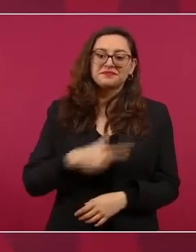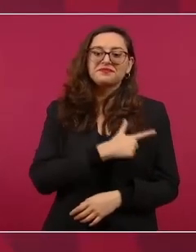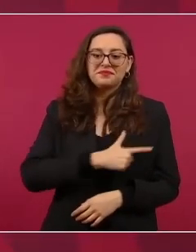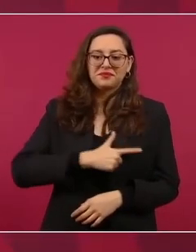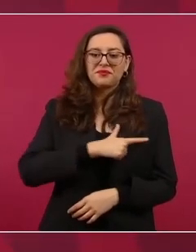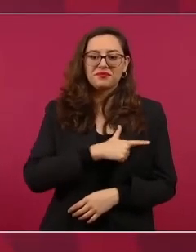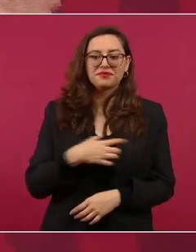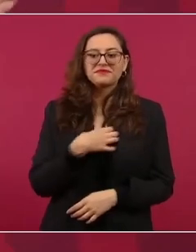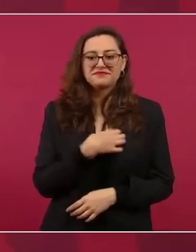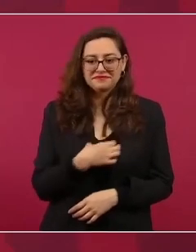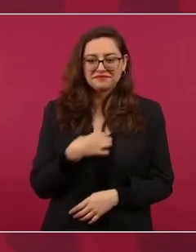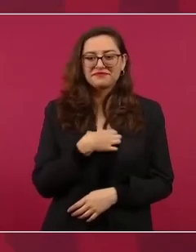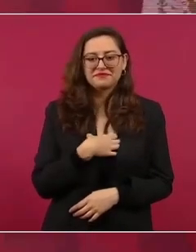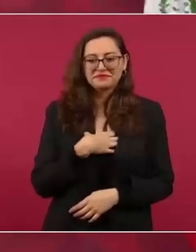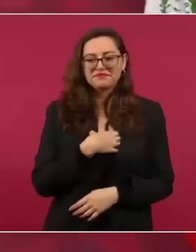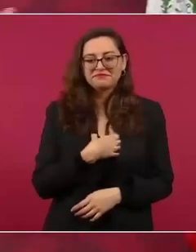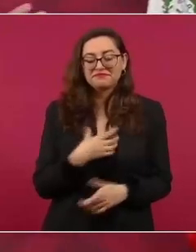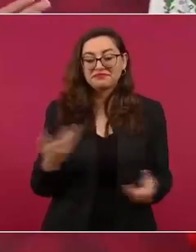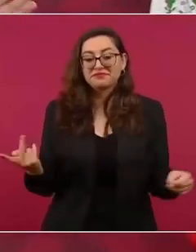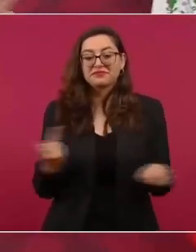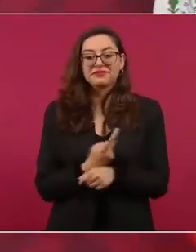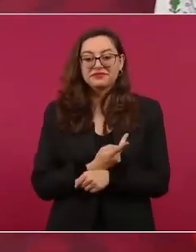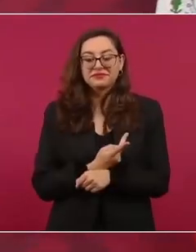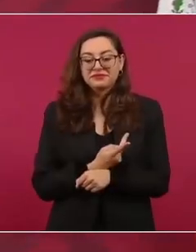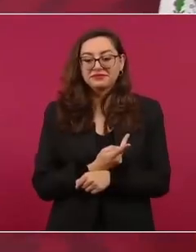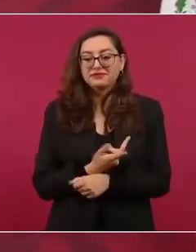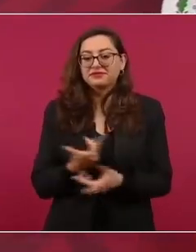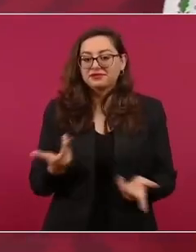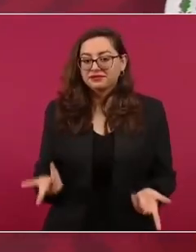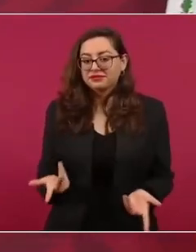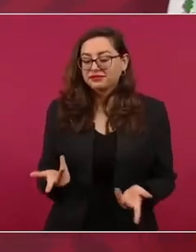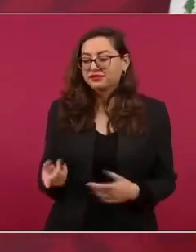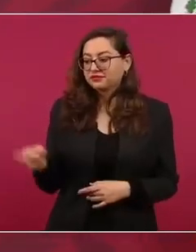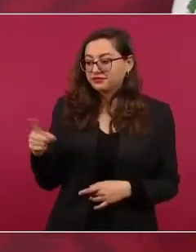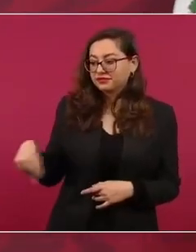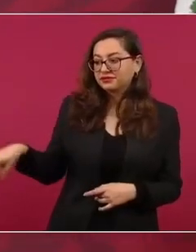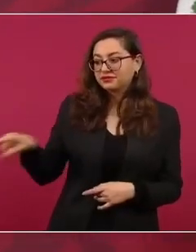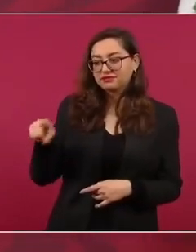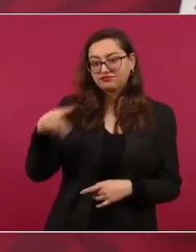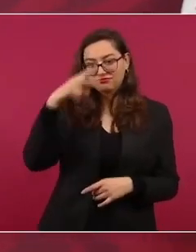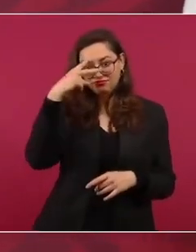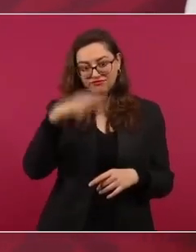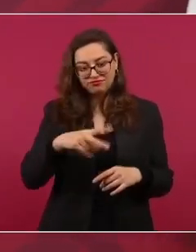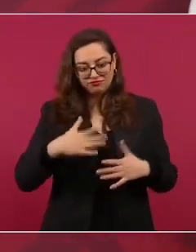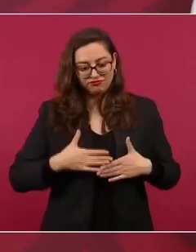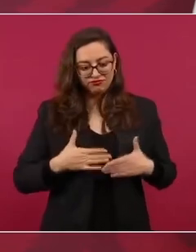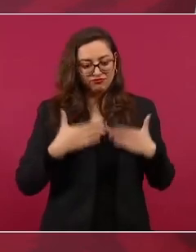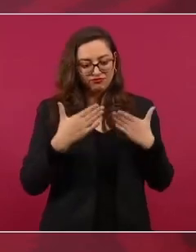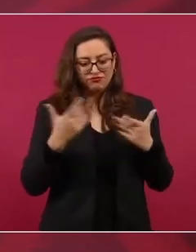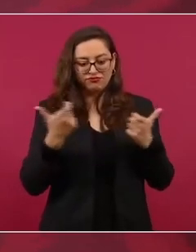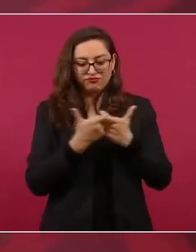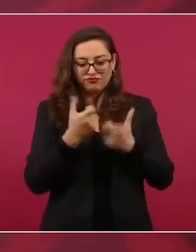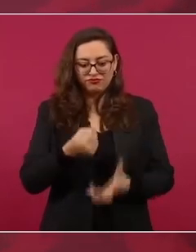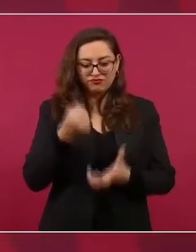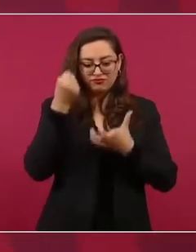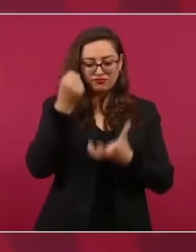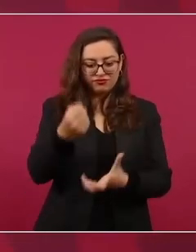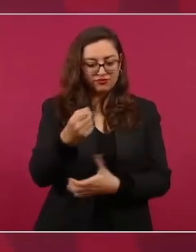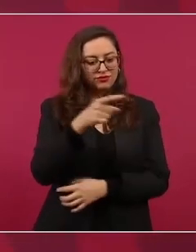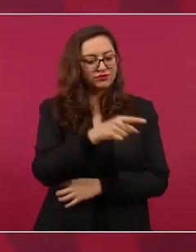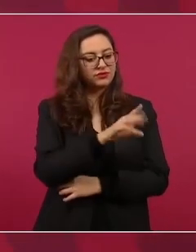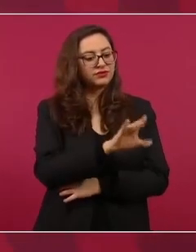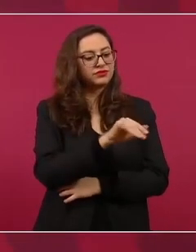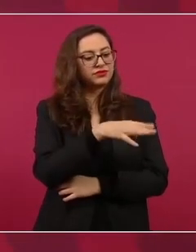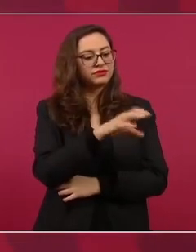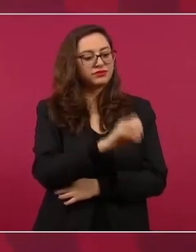no solo le tienen confianza a México, ¿no?, y llevan a cabo esta inversión, sino que le compran a Bimbo